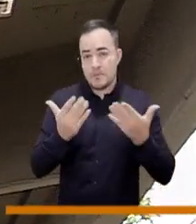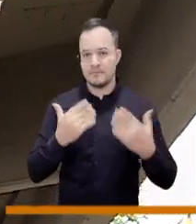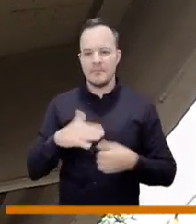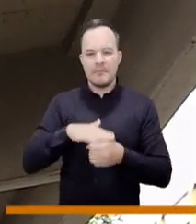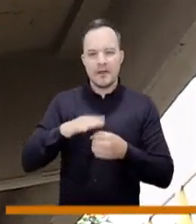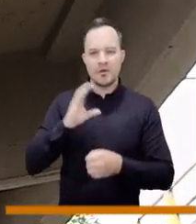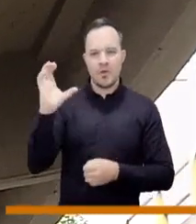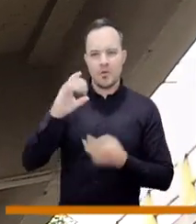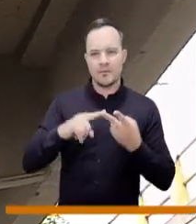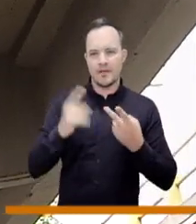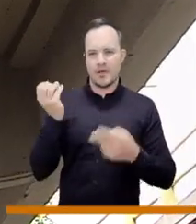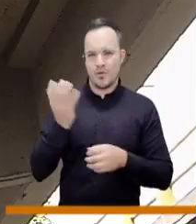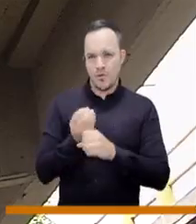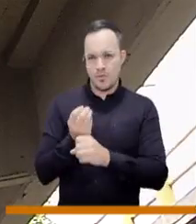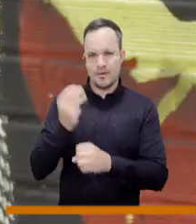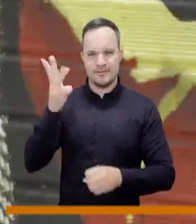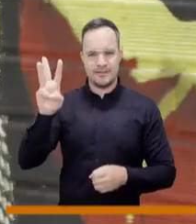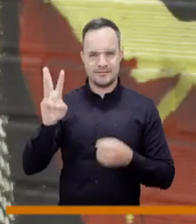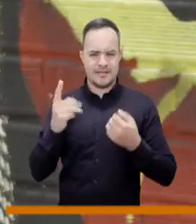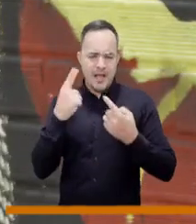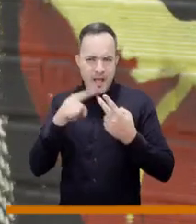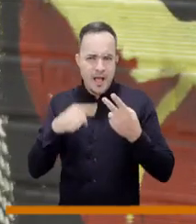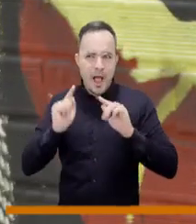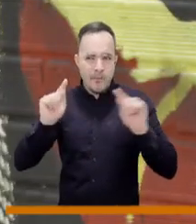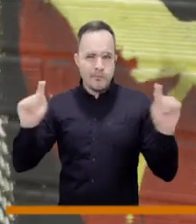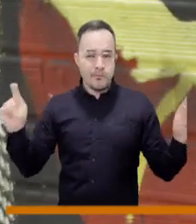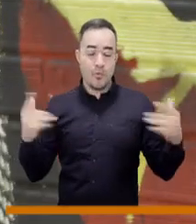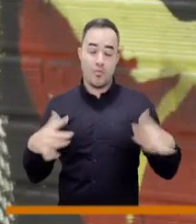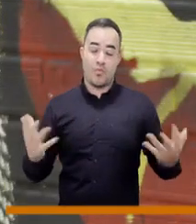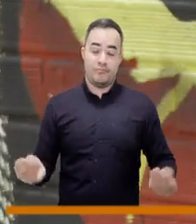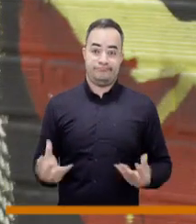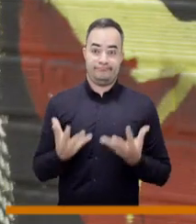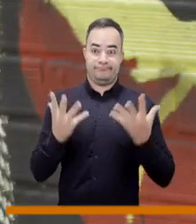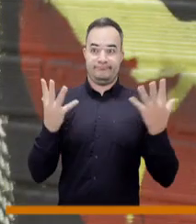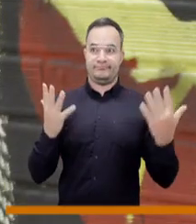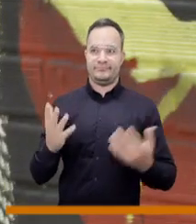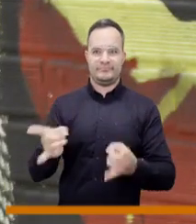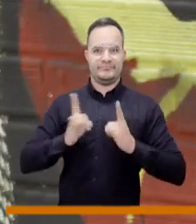como Barrio Colombia, la Comuna 13, entre otros, dan vida